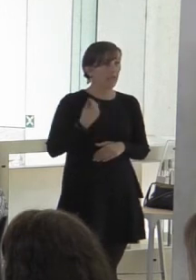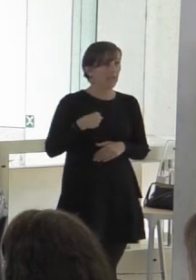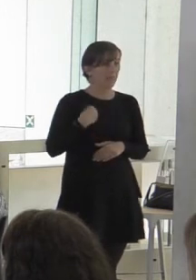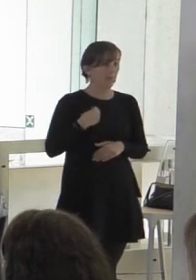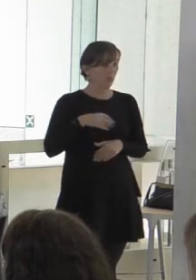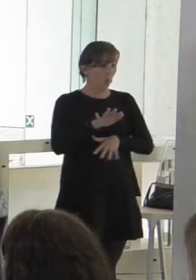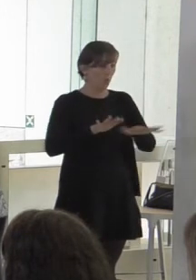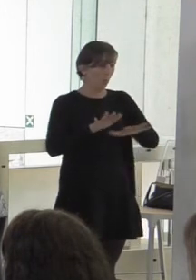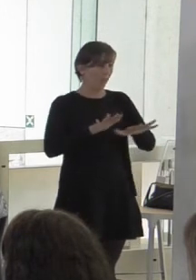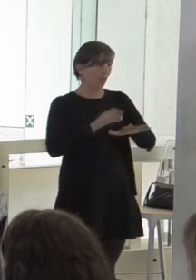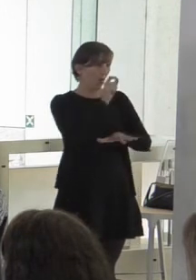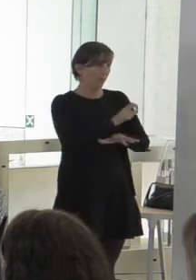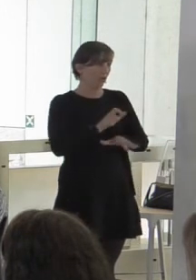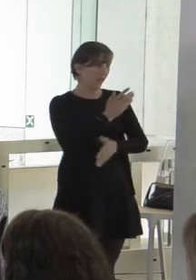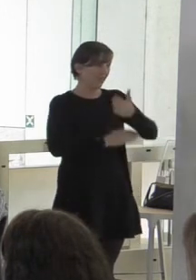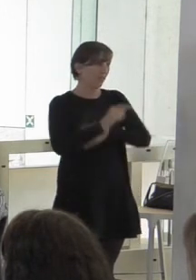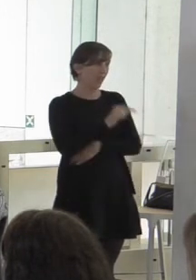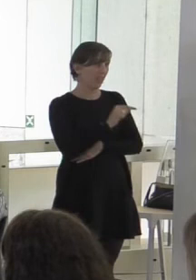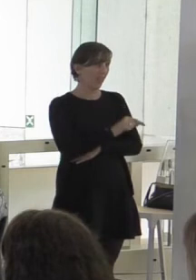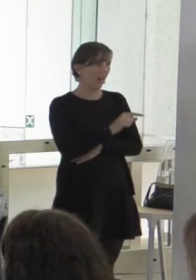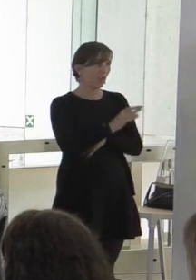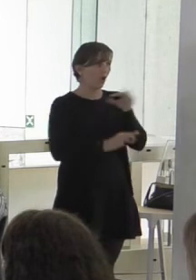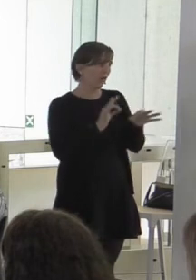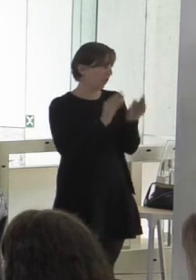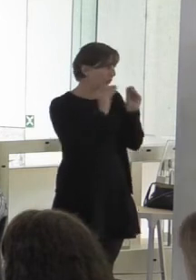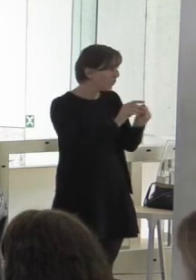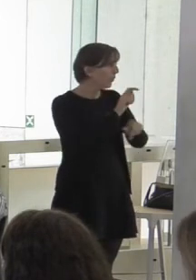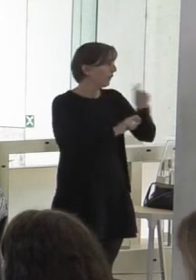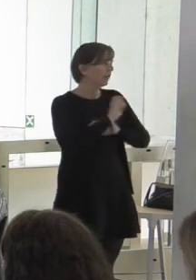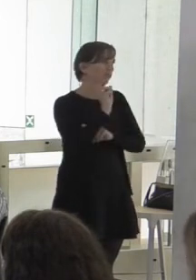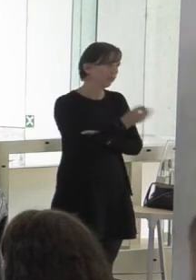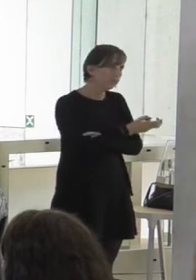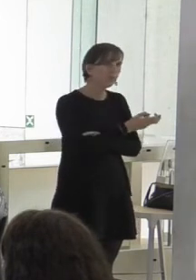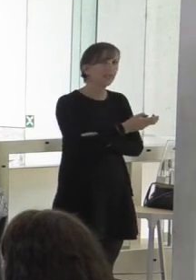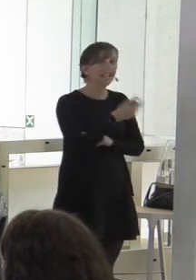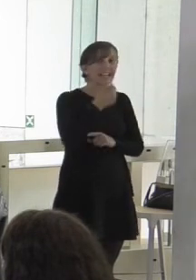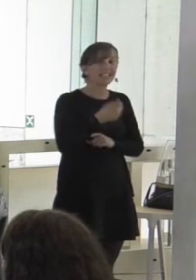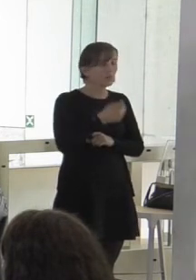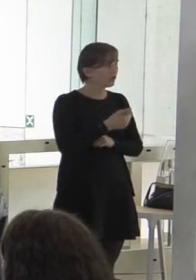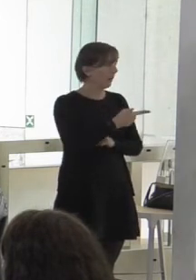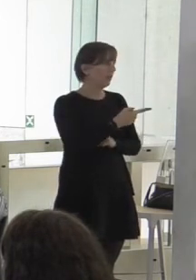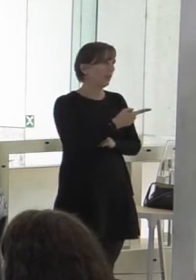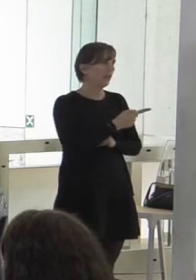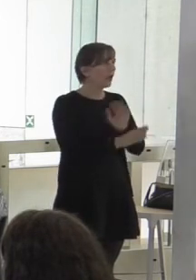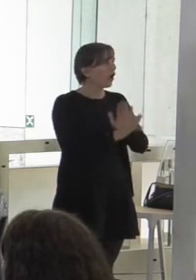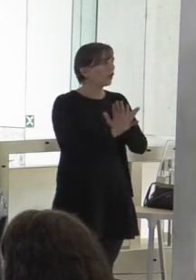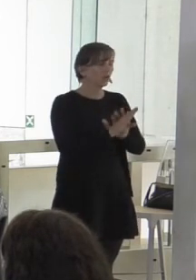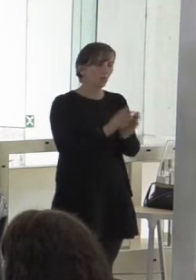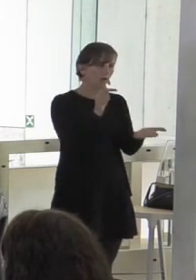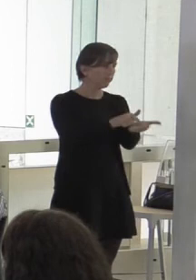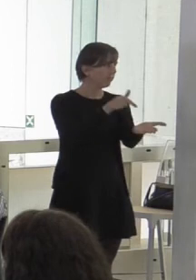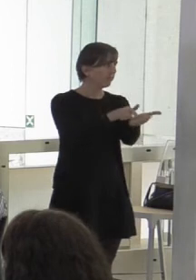digamos, movimiento de las personas con discapacidad, sus organizaciones, etcétera, se siga planteando la